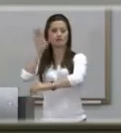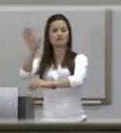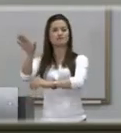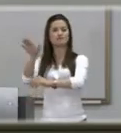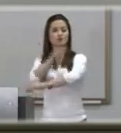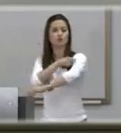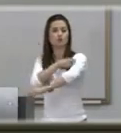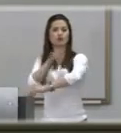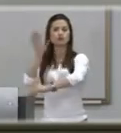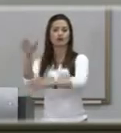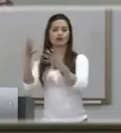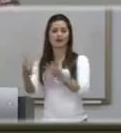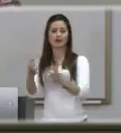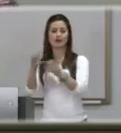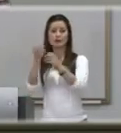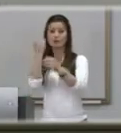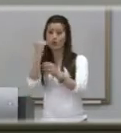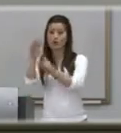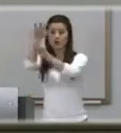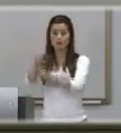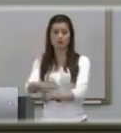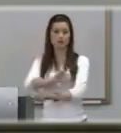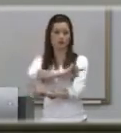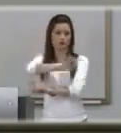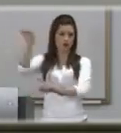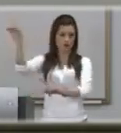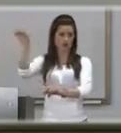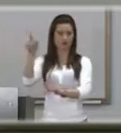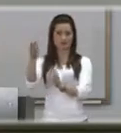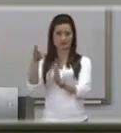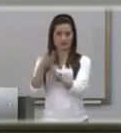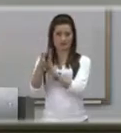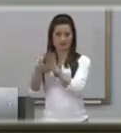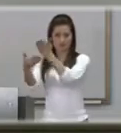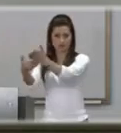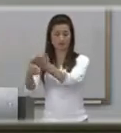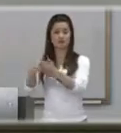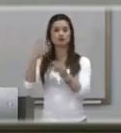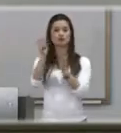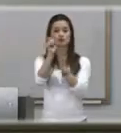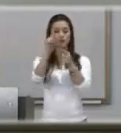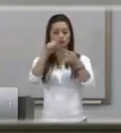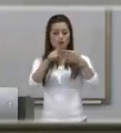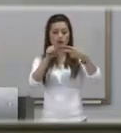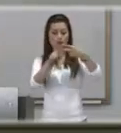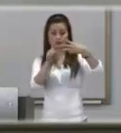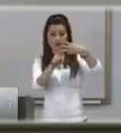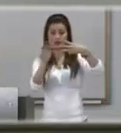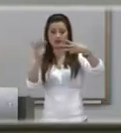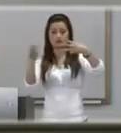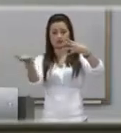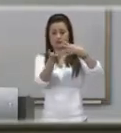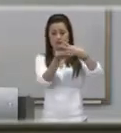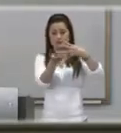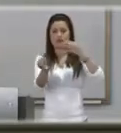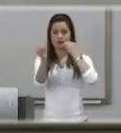de Discriminación contra la Mujer, CEDAW. Ahí haremos un refrigerio después del punto 3.